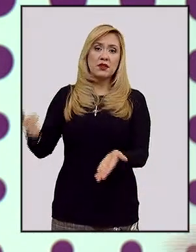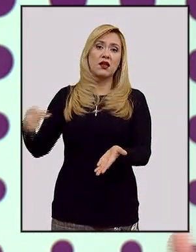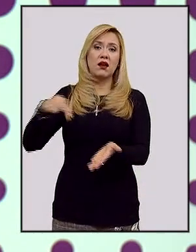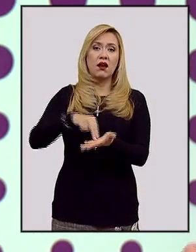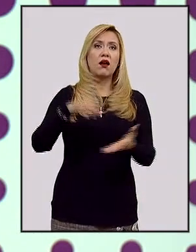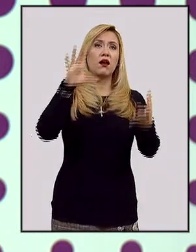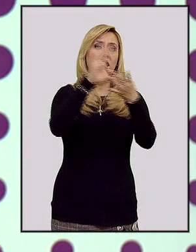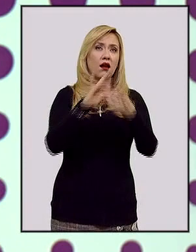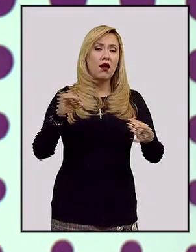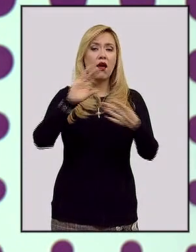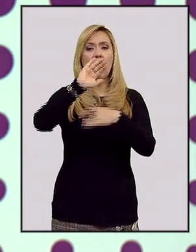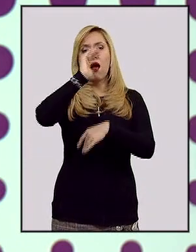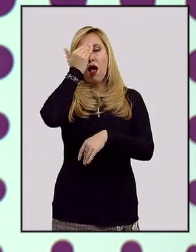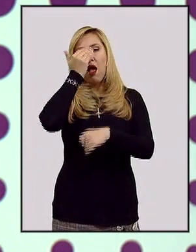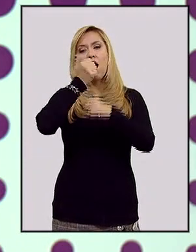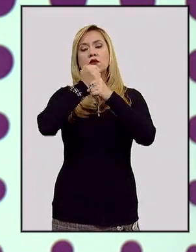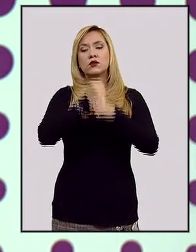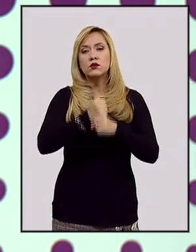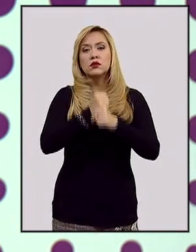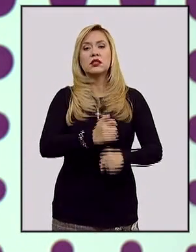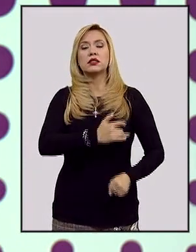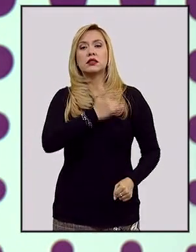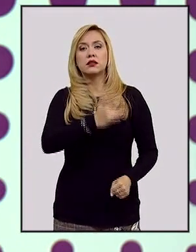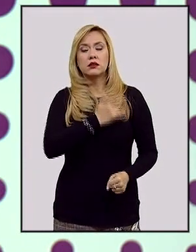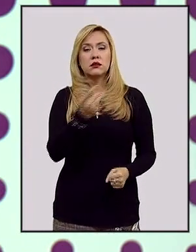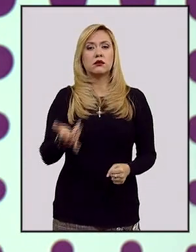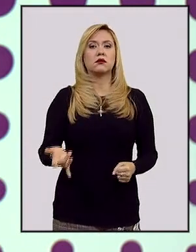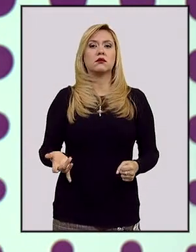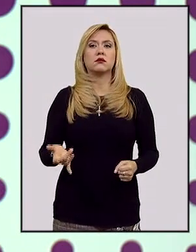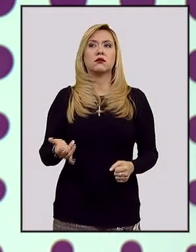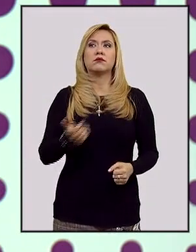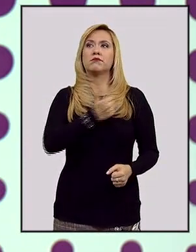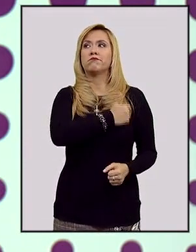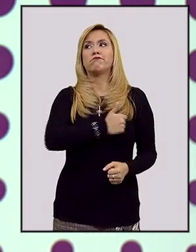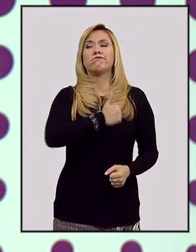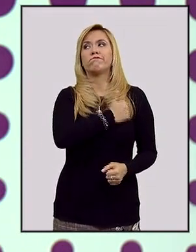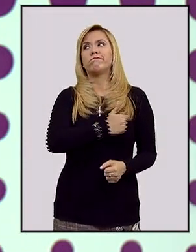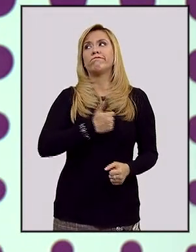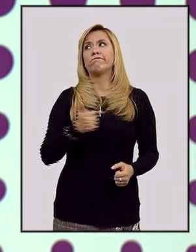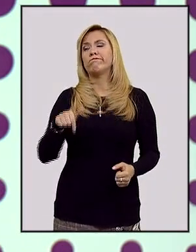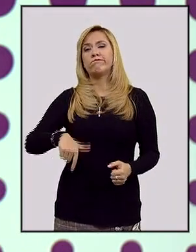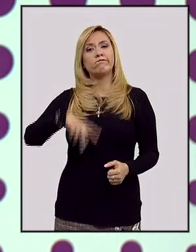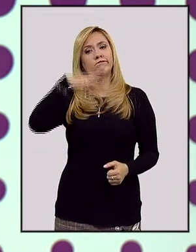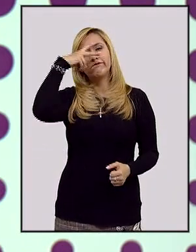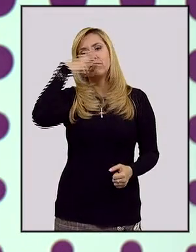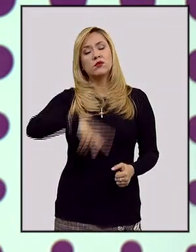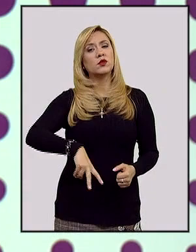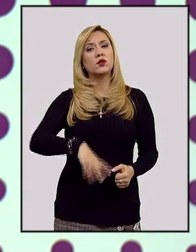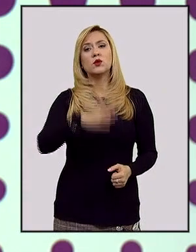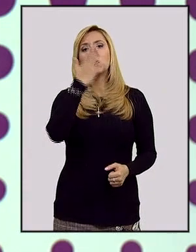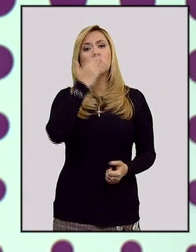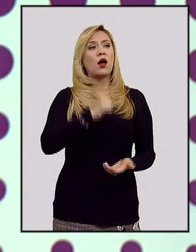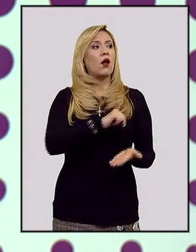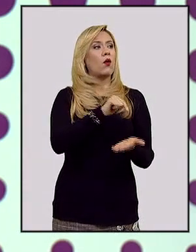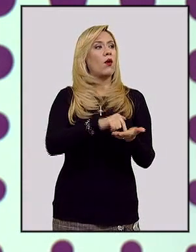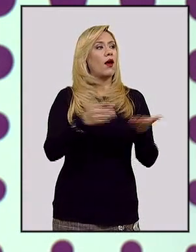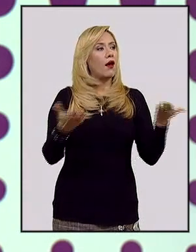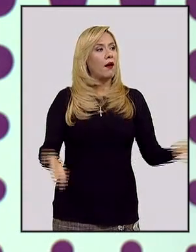lo que habían sentido en esos momentos, que lamentablemente en nuestro país no tenemos esos espacios